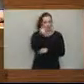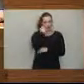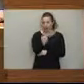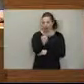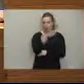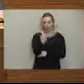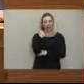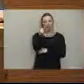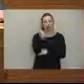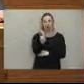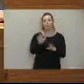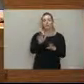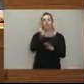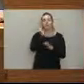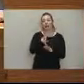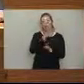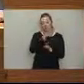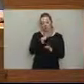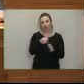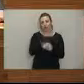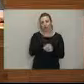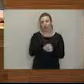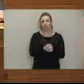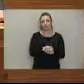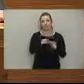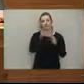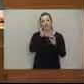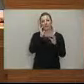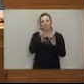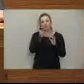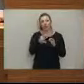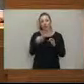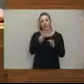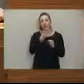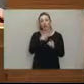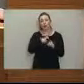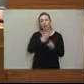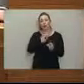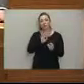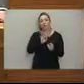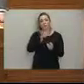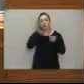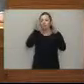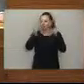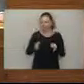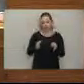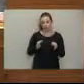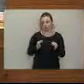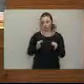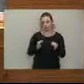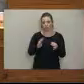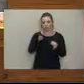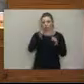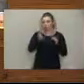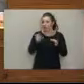se pueda hacer. Pero es verdad que creo que hay que hacer un servicio a la verdad y un servicio, además, a